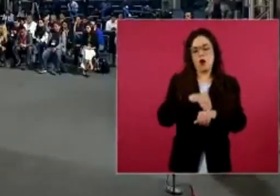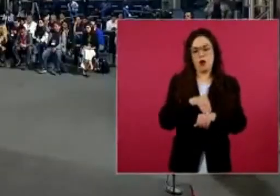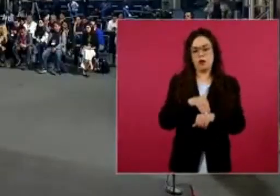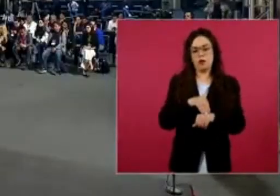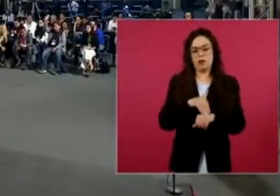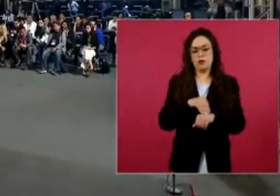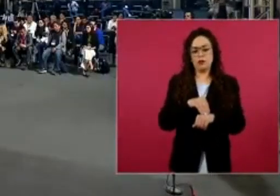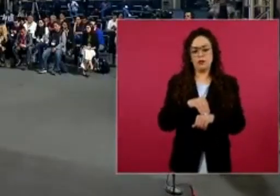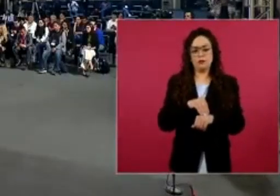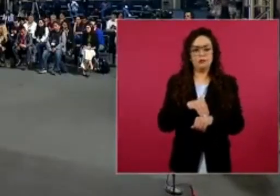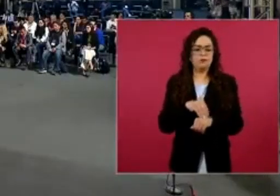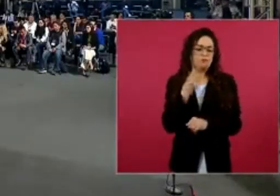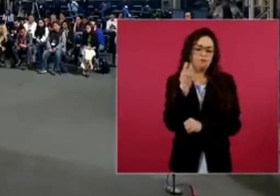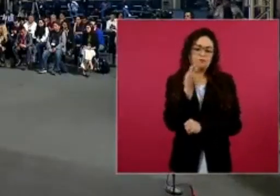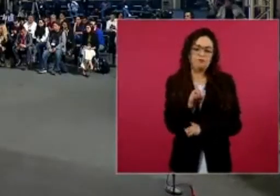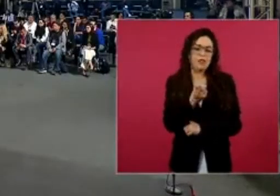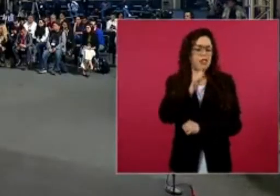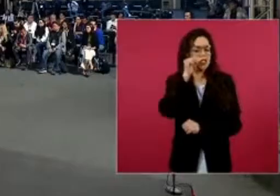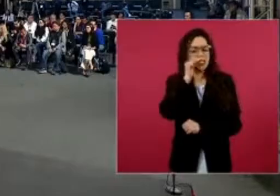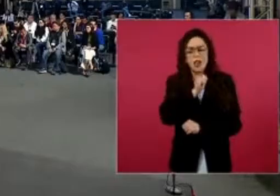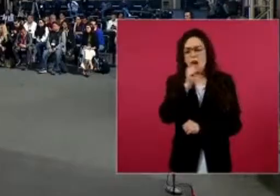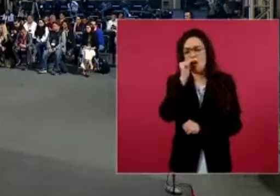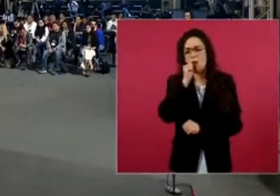fiscal, siempre es aumento de impuestos.